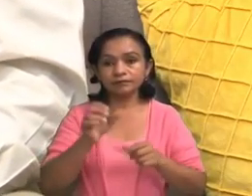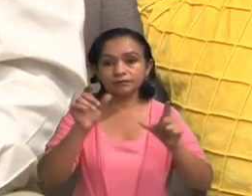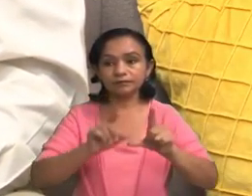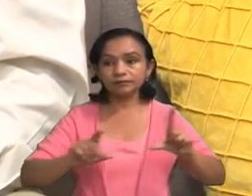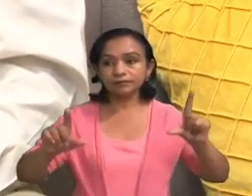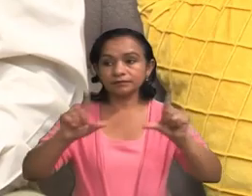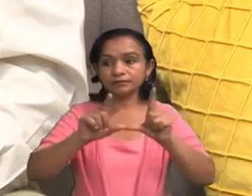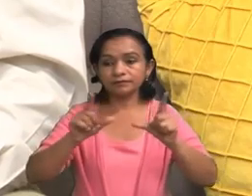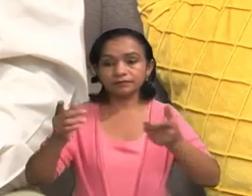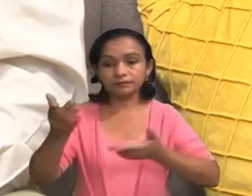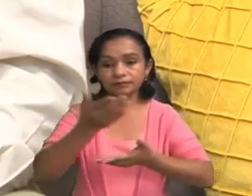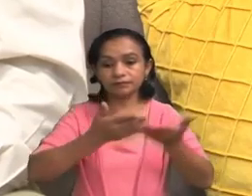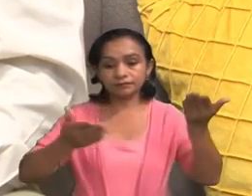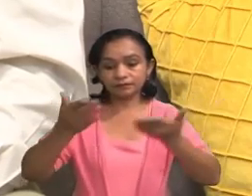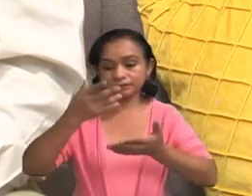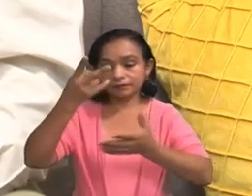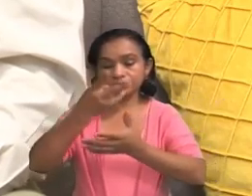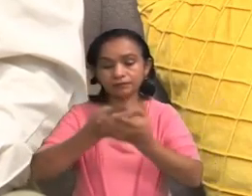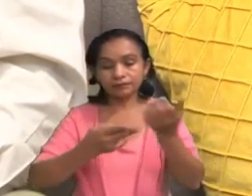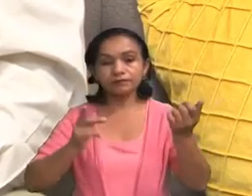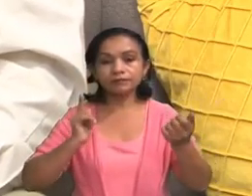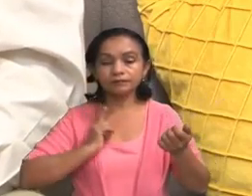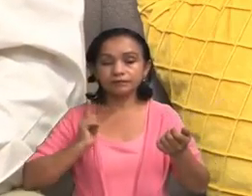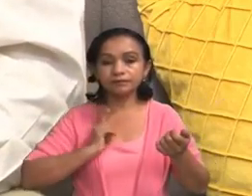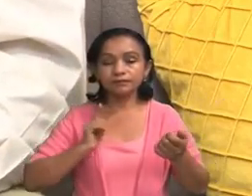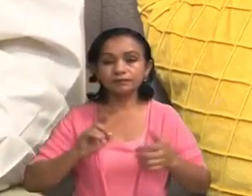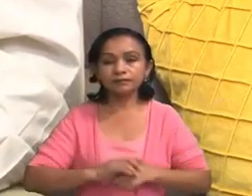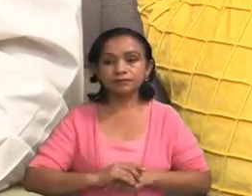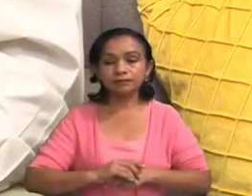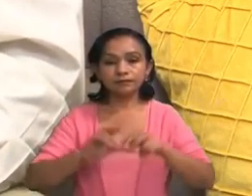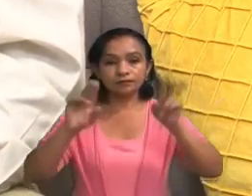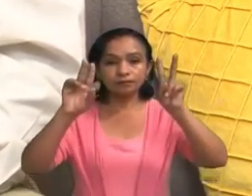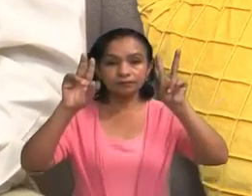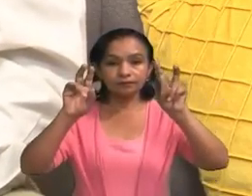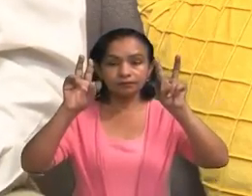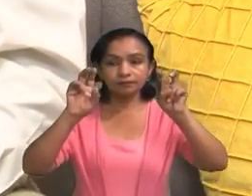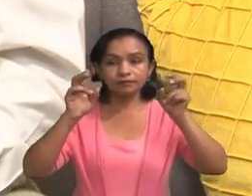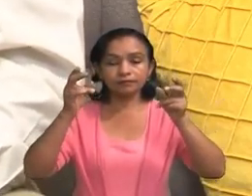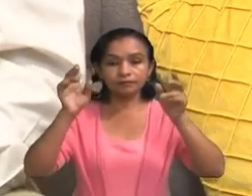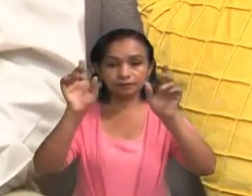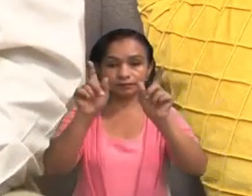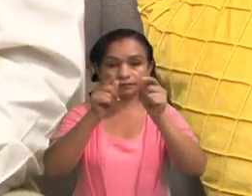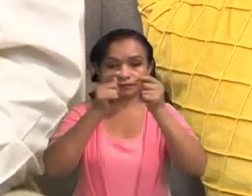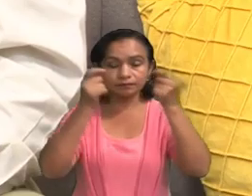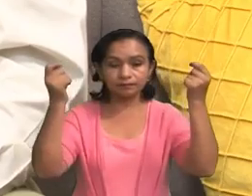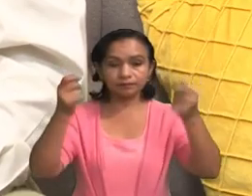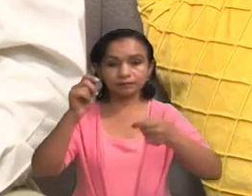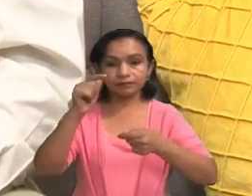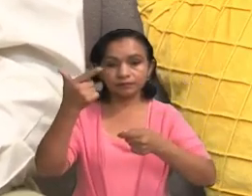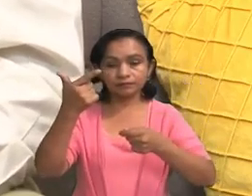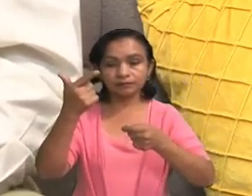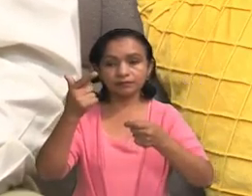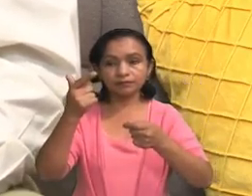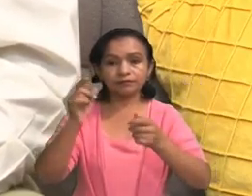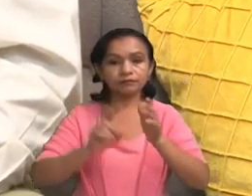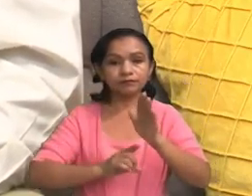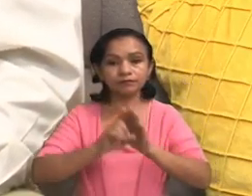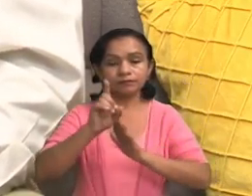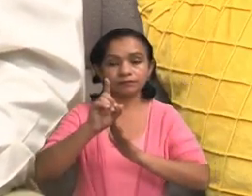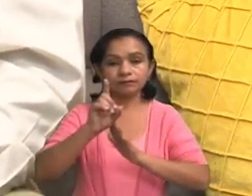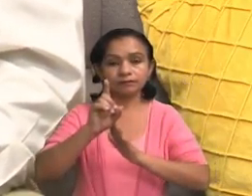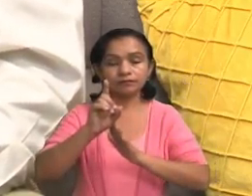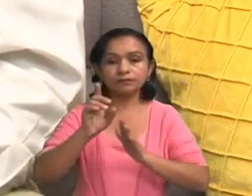para compartir en ambos días que vamos a estar teniendo en el marco de la celebración del 7º Congreso Nacional de Desarrollo Rural. Y